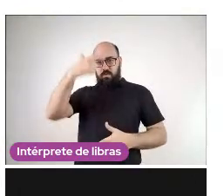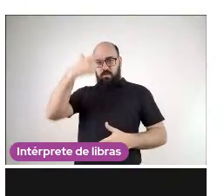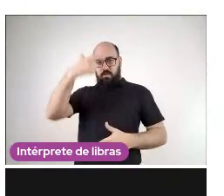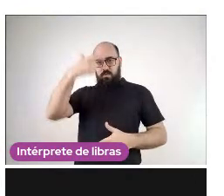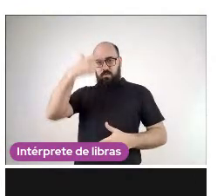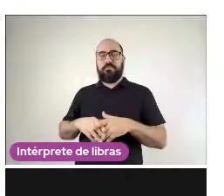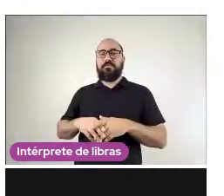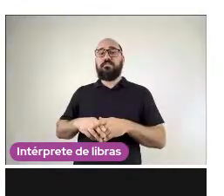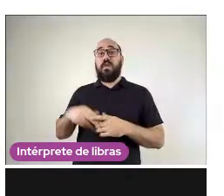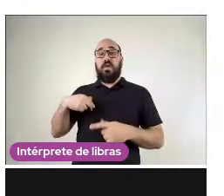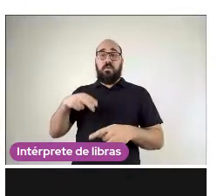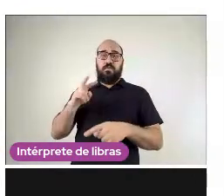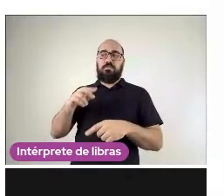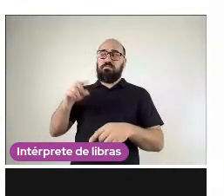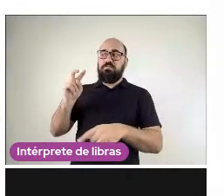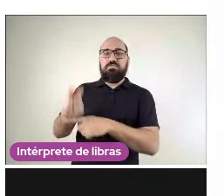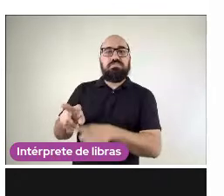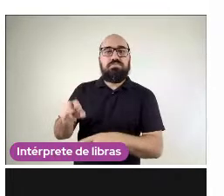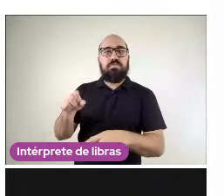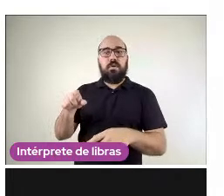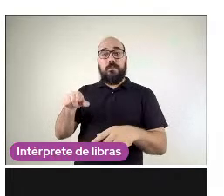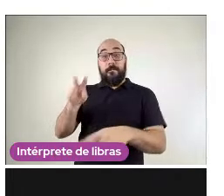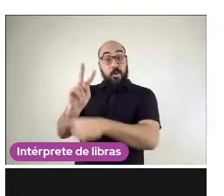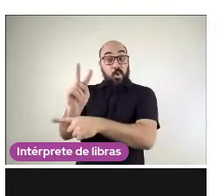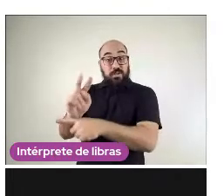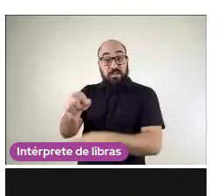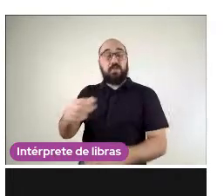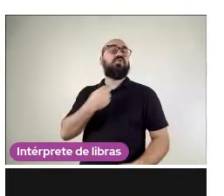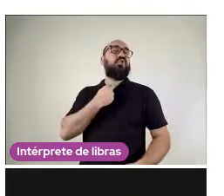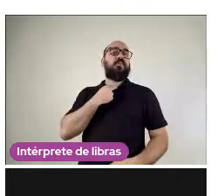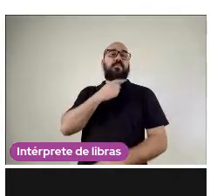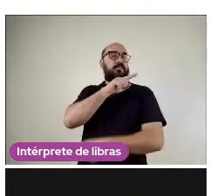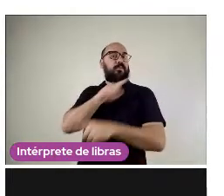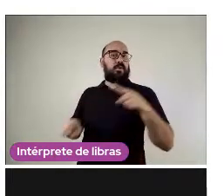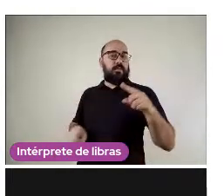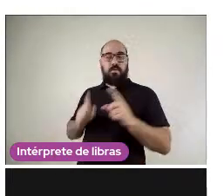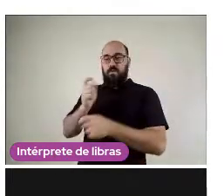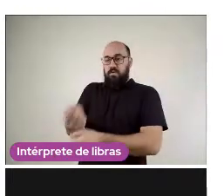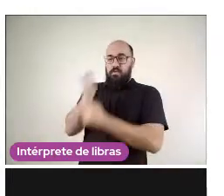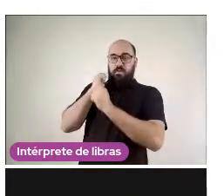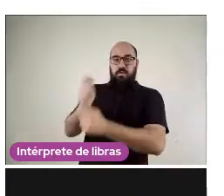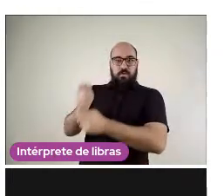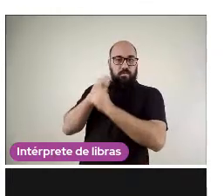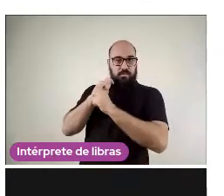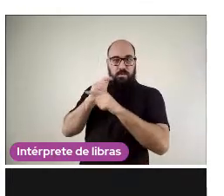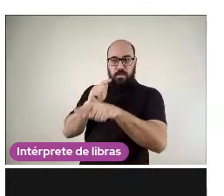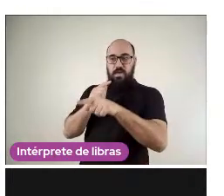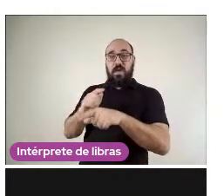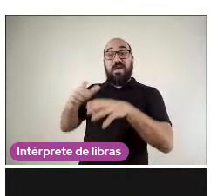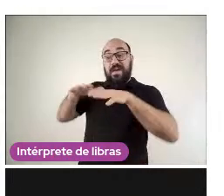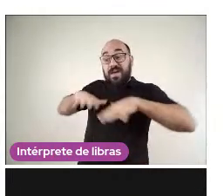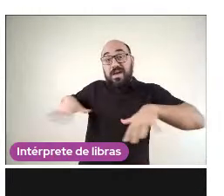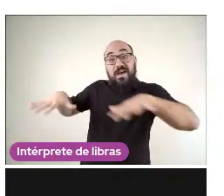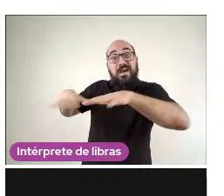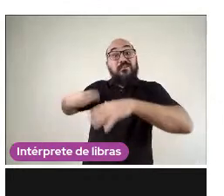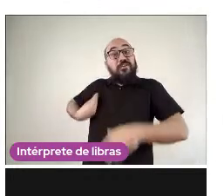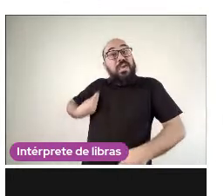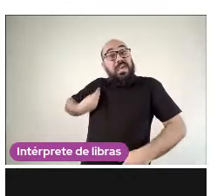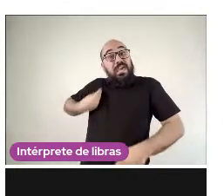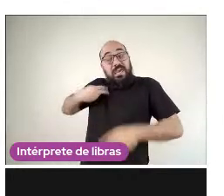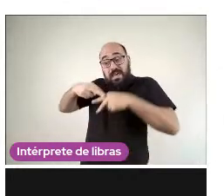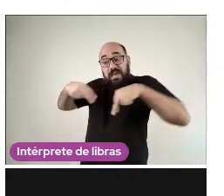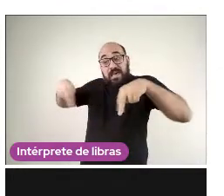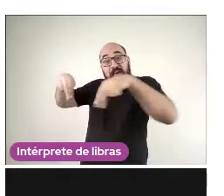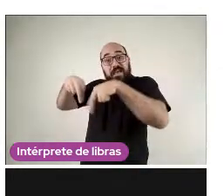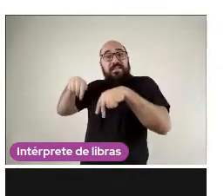comunidad, están pasando pobreza, no tienen recursos de ningún tipo, pues al final lo que va a pasar es que esa gente va